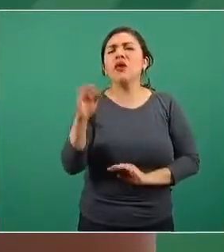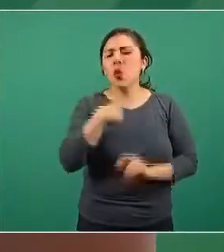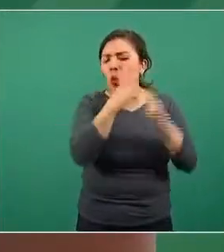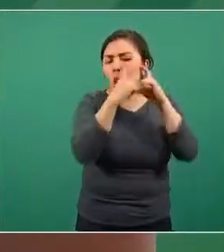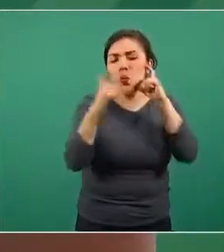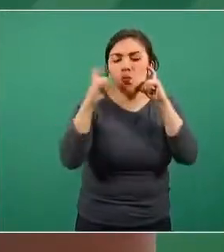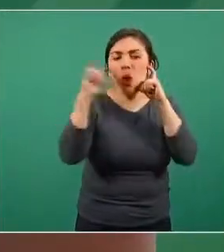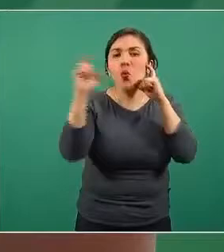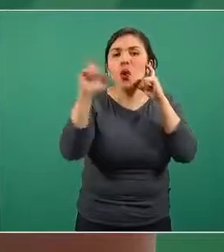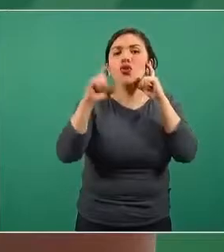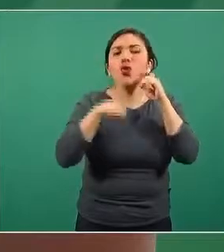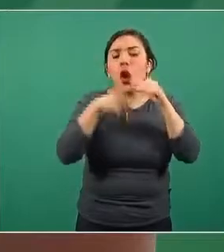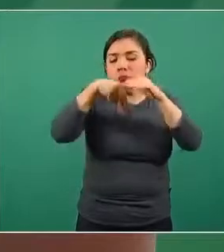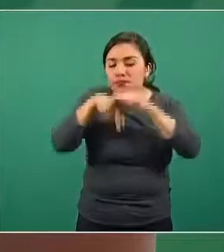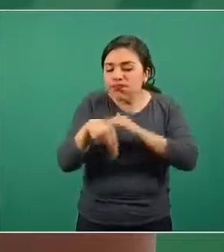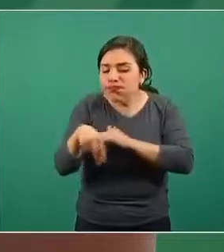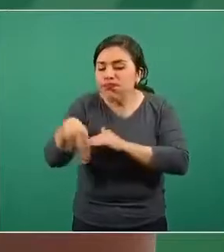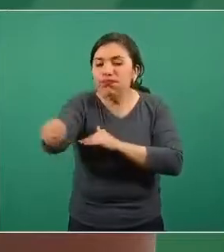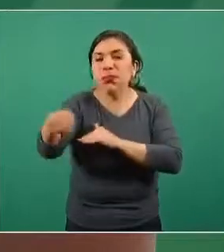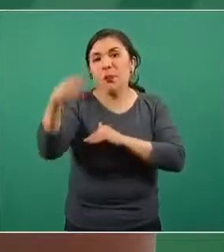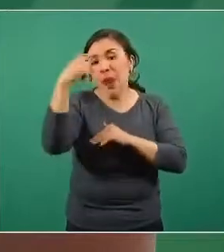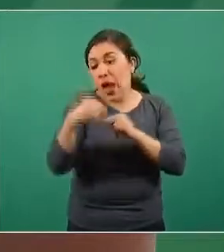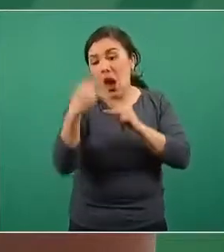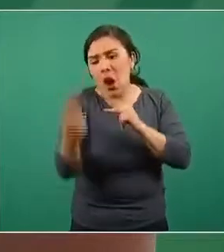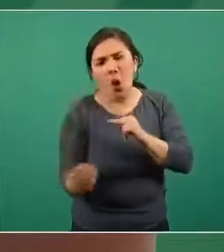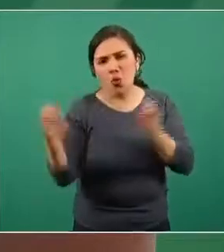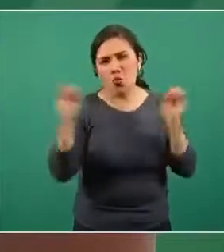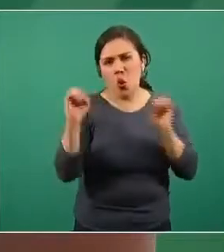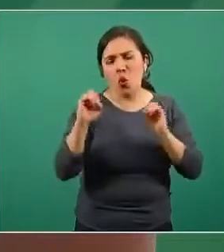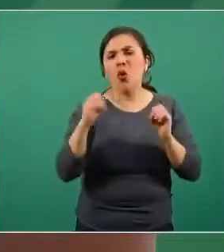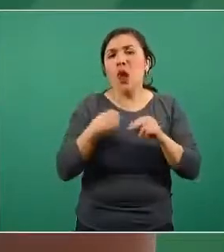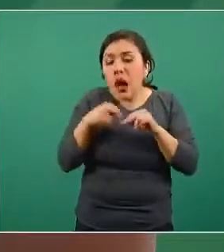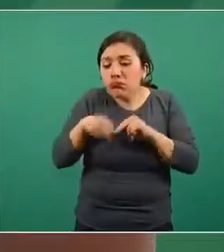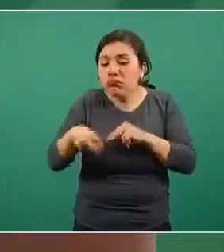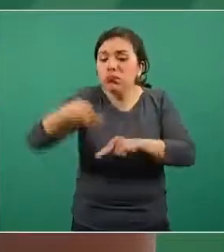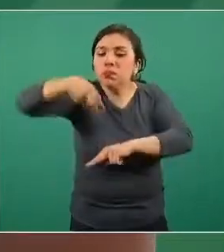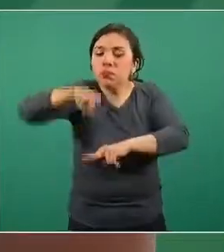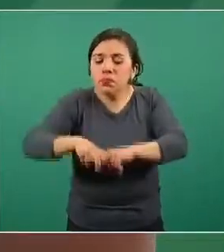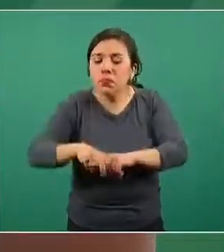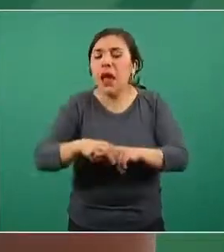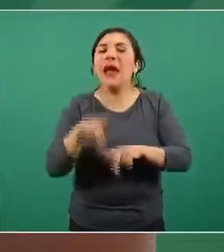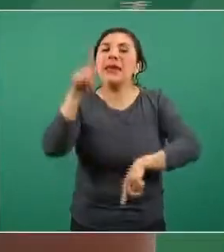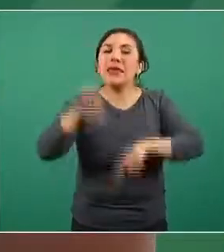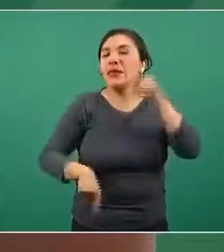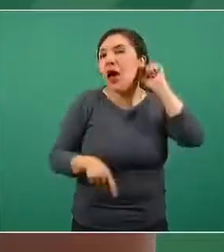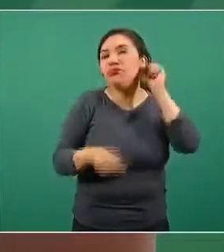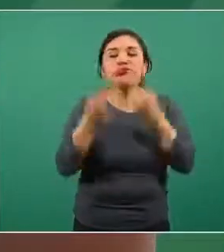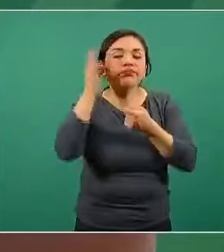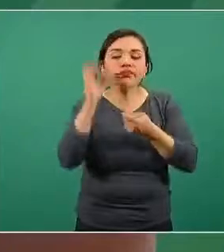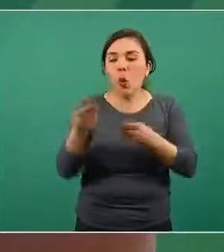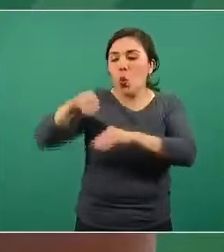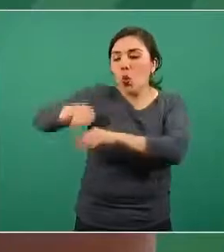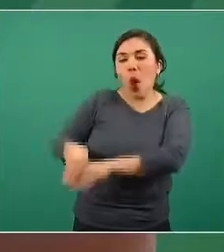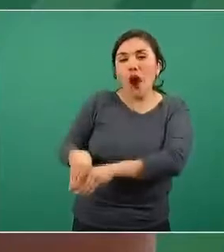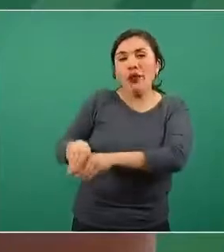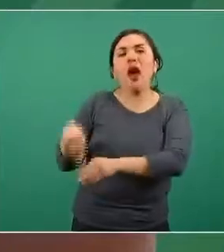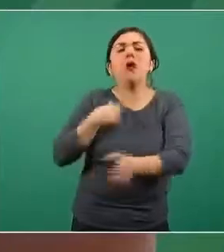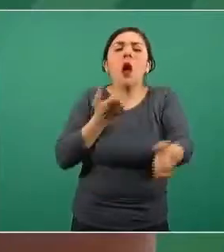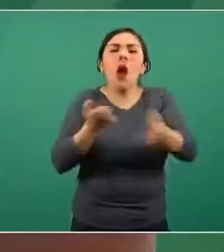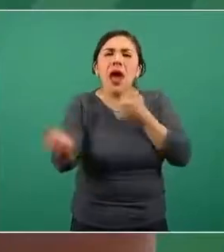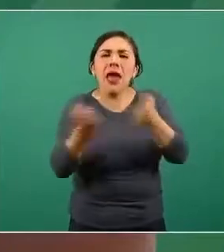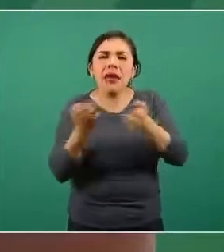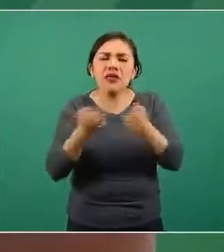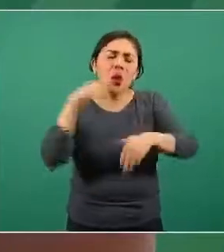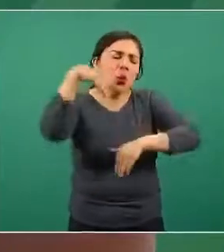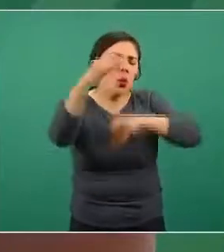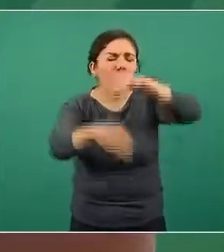mientras llego al filo de la alberca y en ese punto me lo retiro, hago mi ejercicio y al salir, después de secarme,